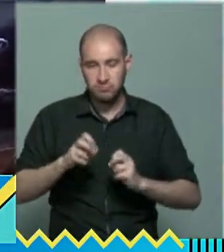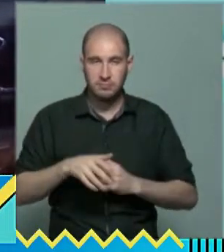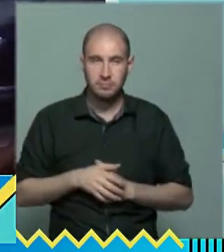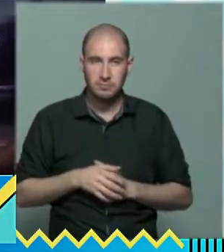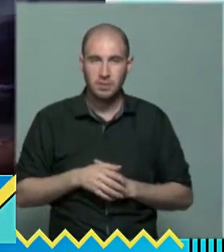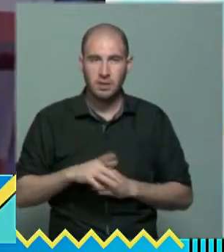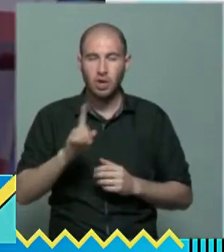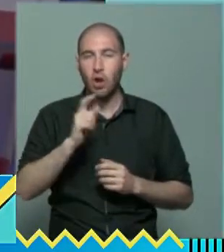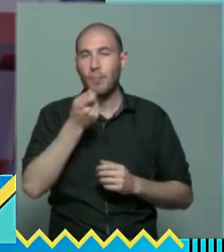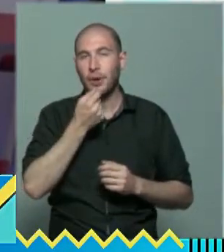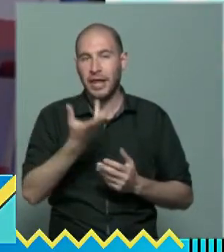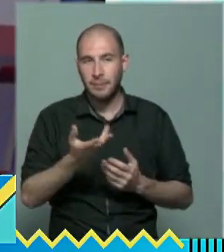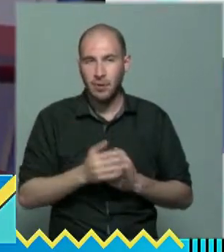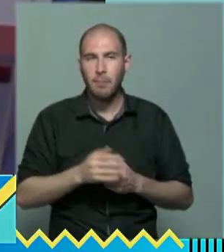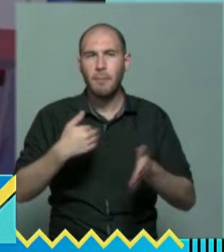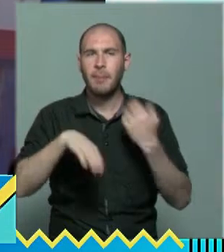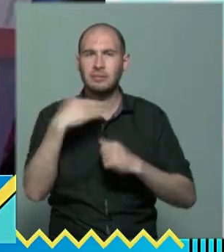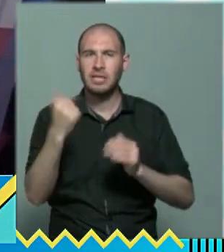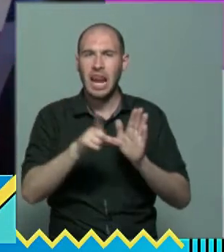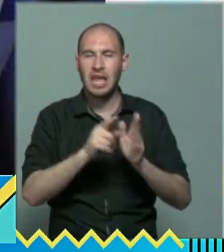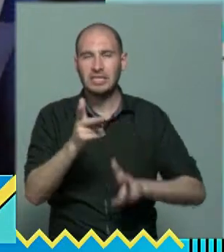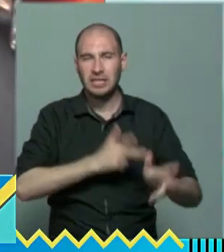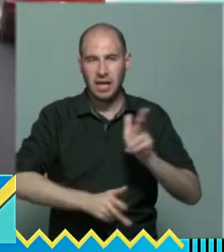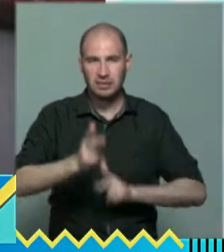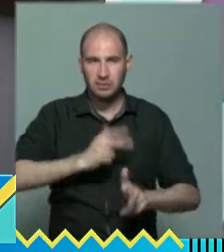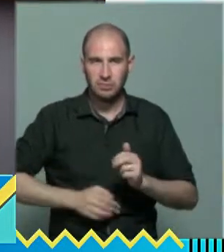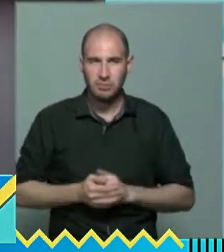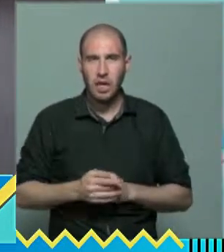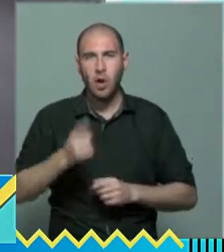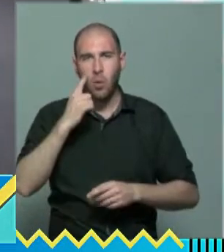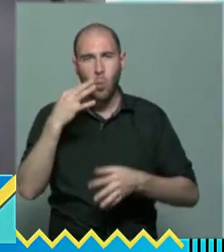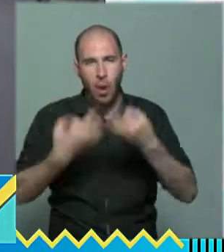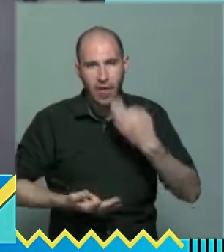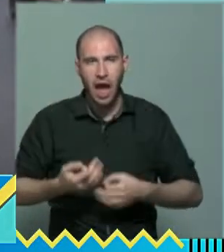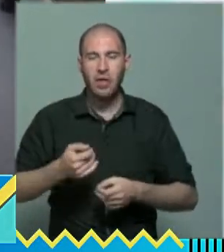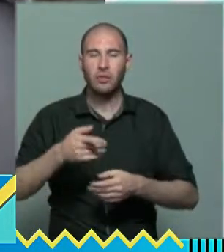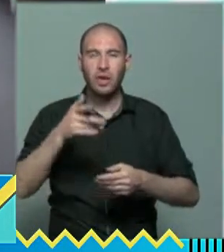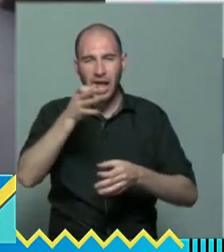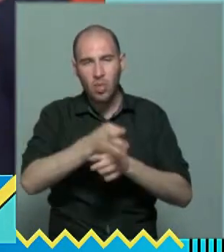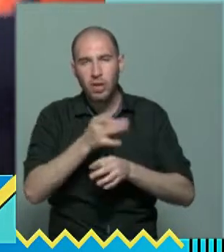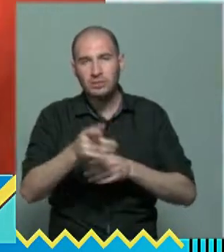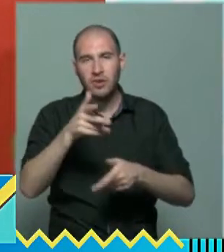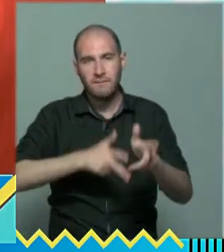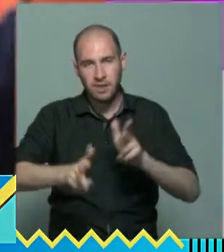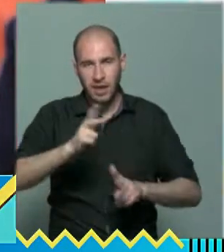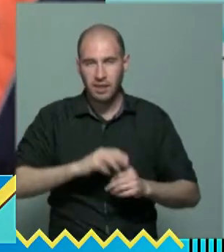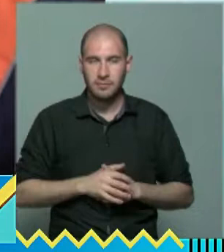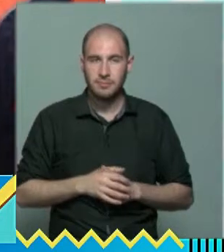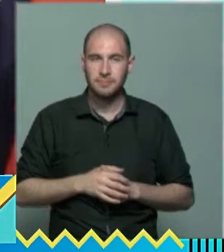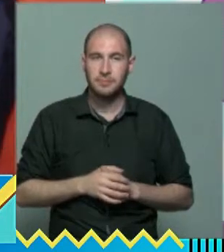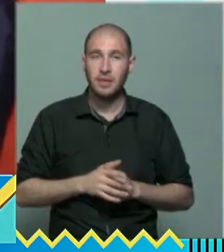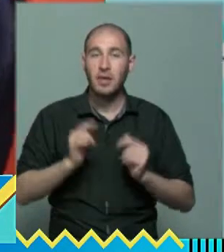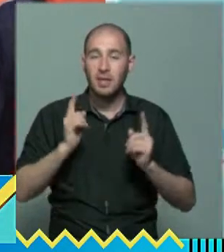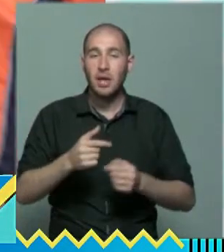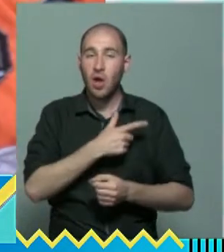y no de hacer que lo más importante en la ley de tránsito, ¿no? Que es la prevención, la educación vial, y que medio que se ha